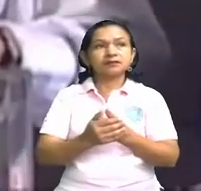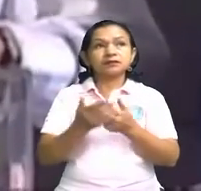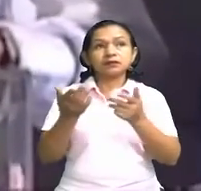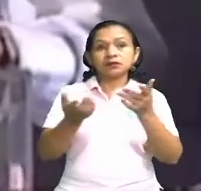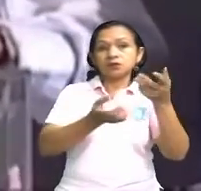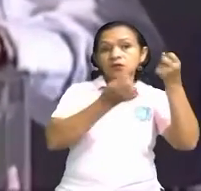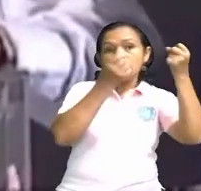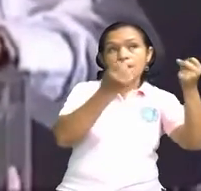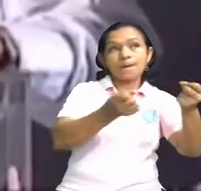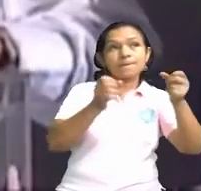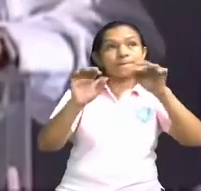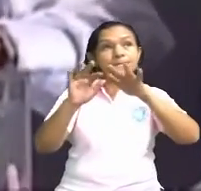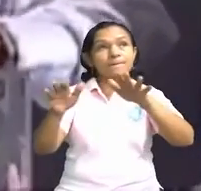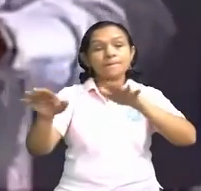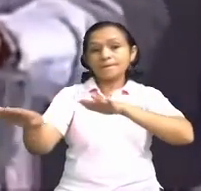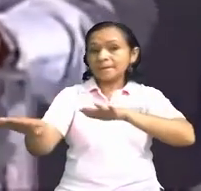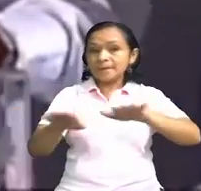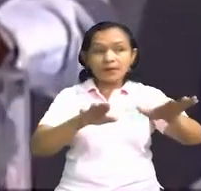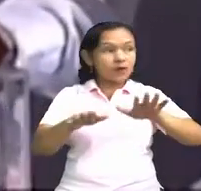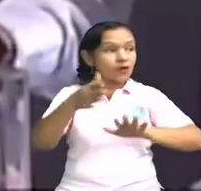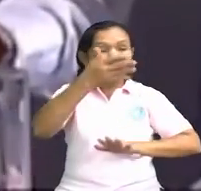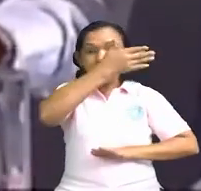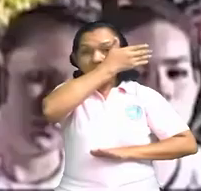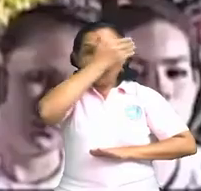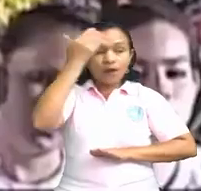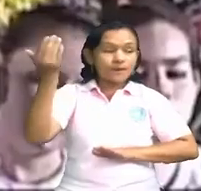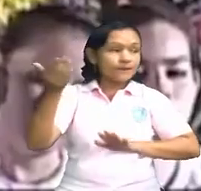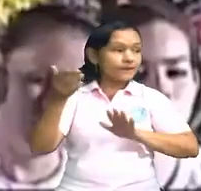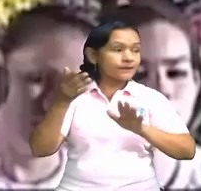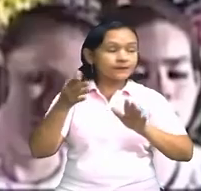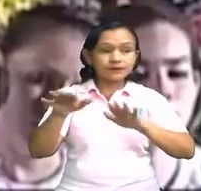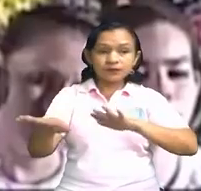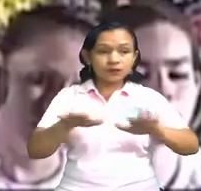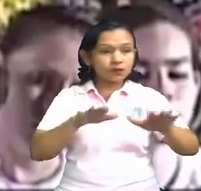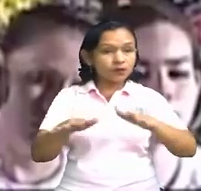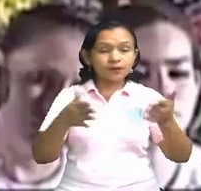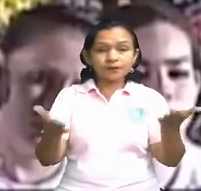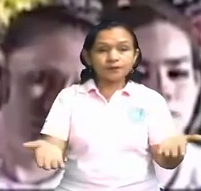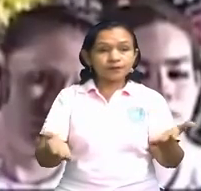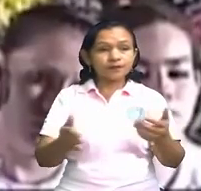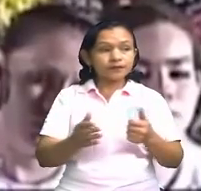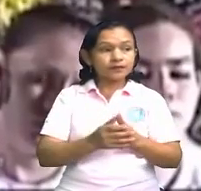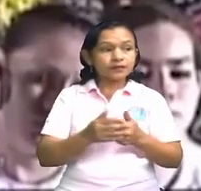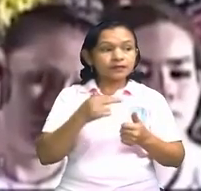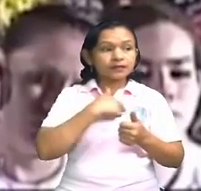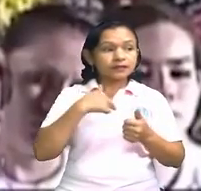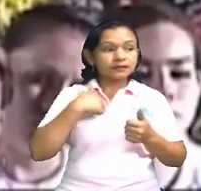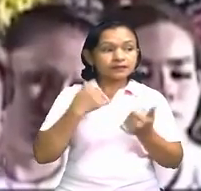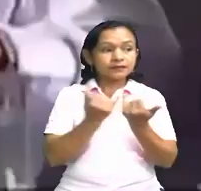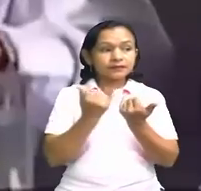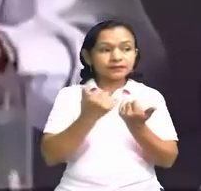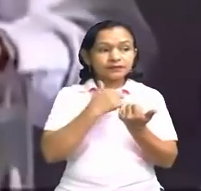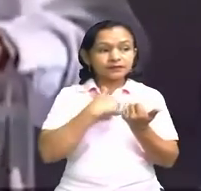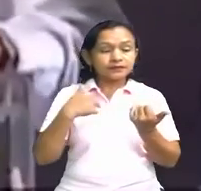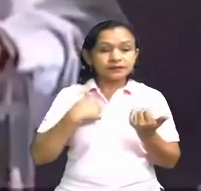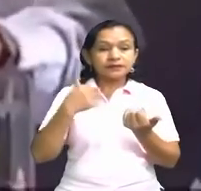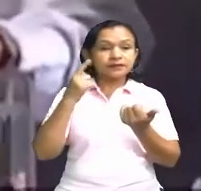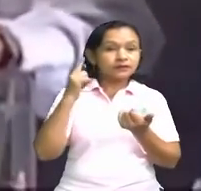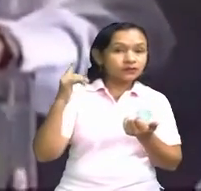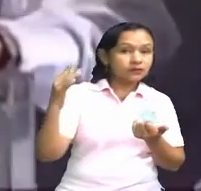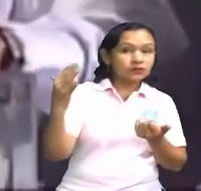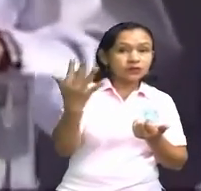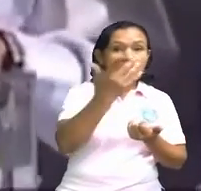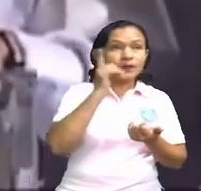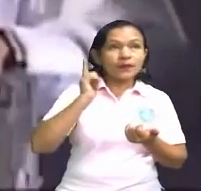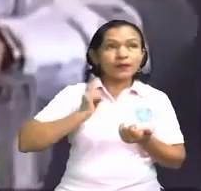Muchachas y muchachos, no debemos dormirnos sobre nuestros laureles. Estamos obligados a empaparnos de sudor hasta tener